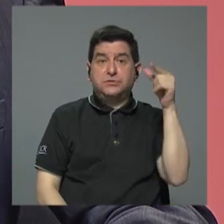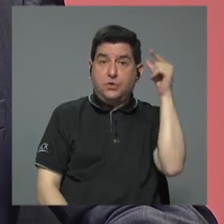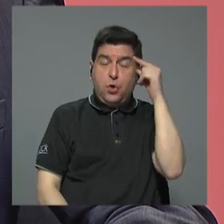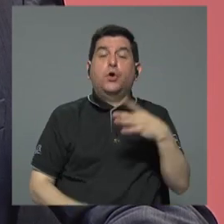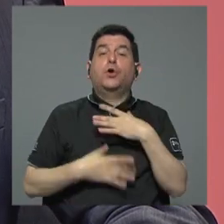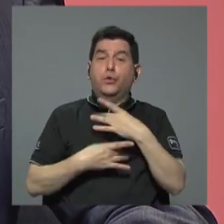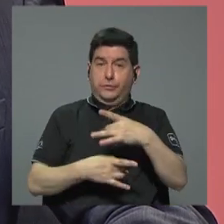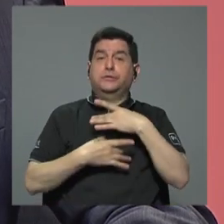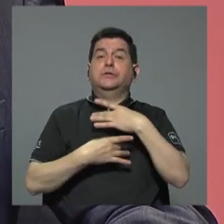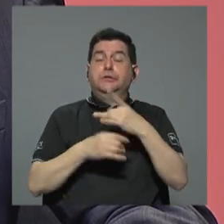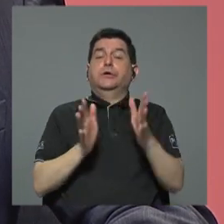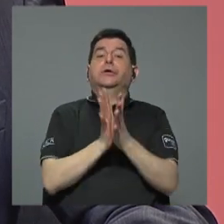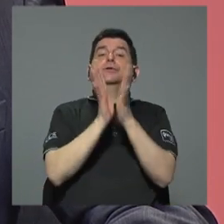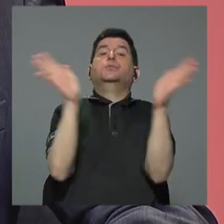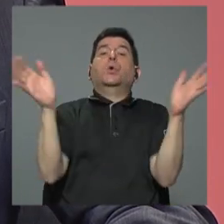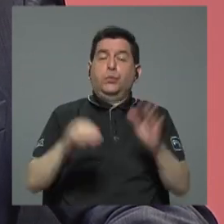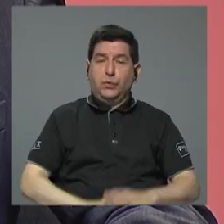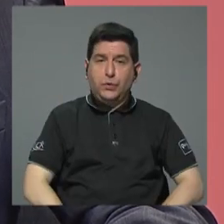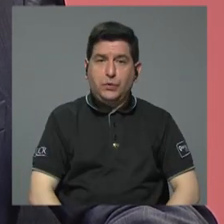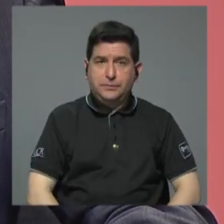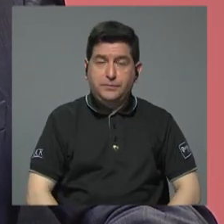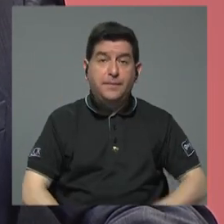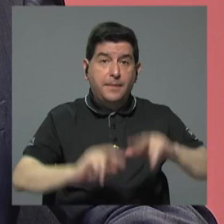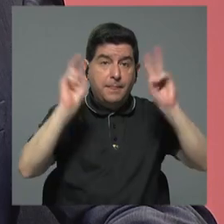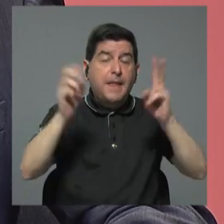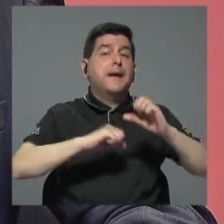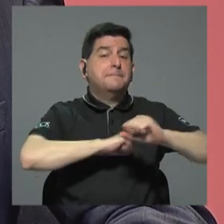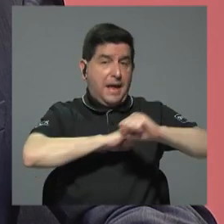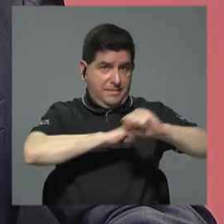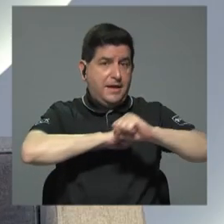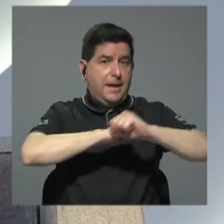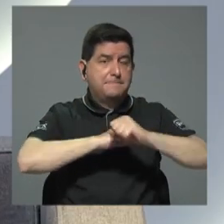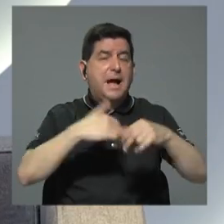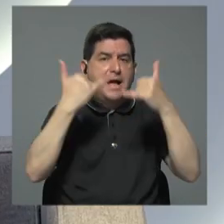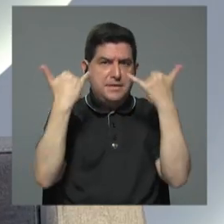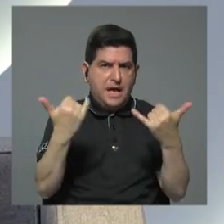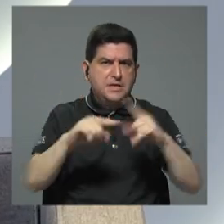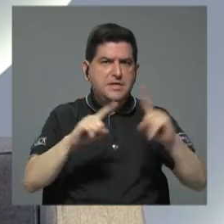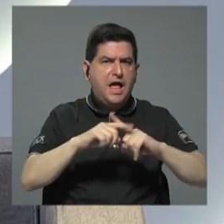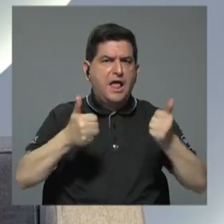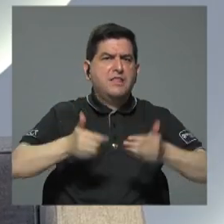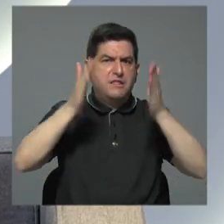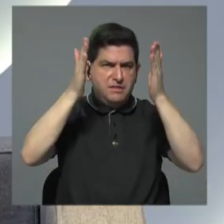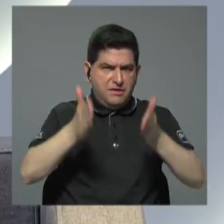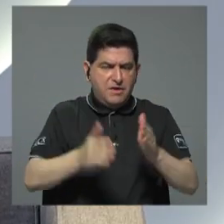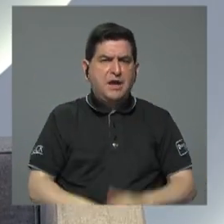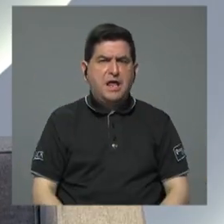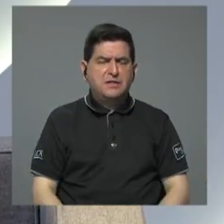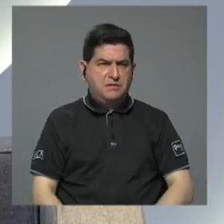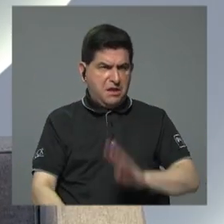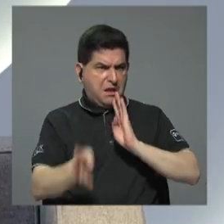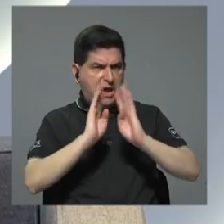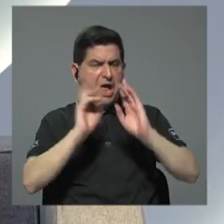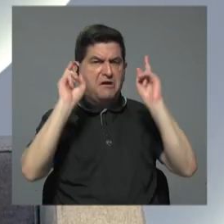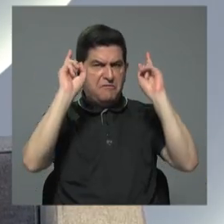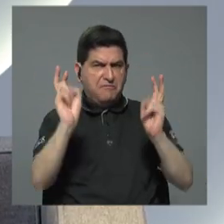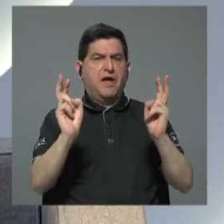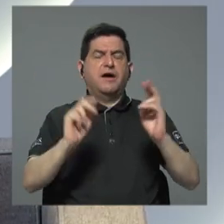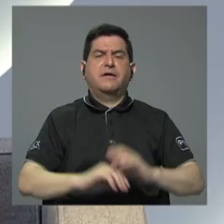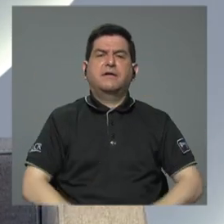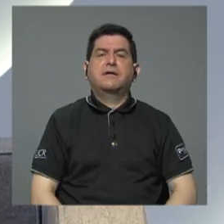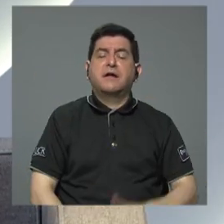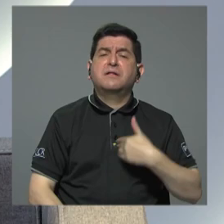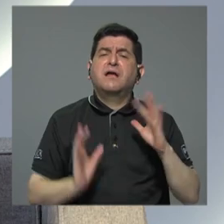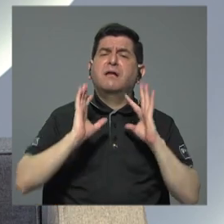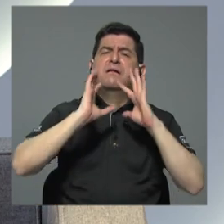de interés público, además tema de campaña, porque ya varios candidatos se han referido a este y